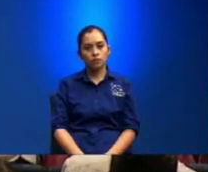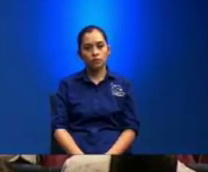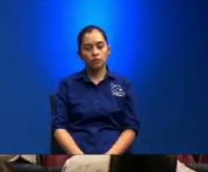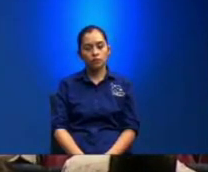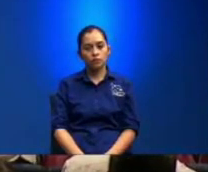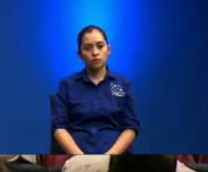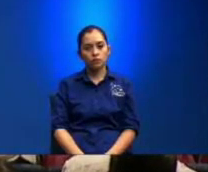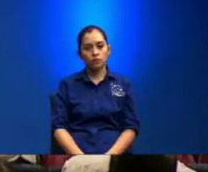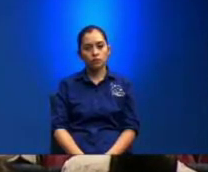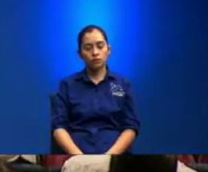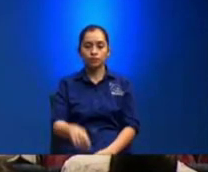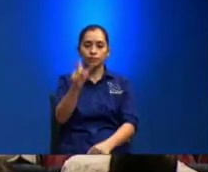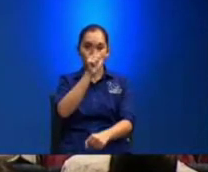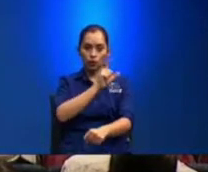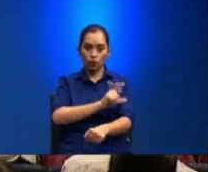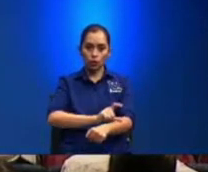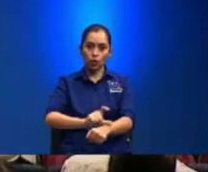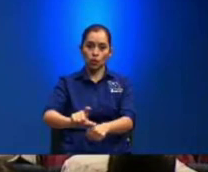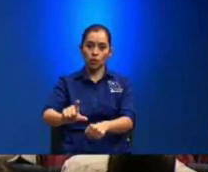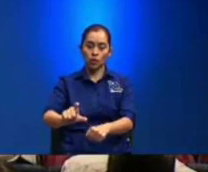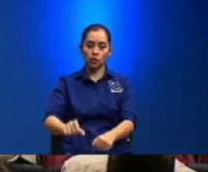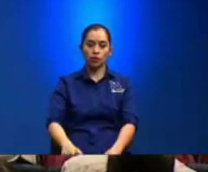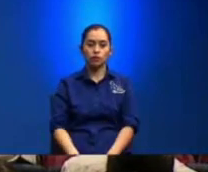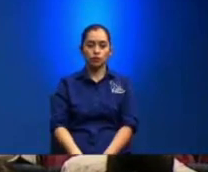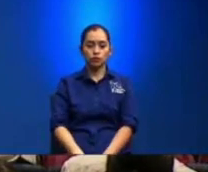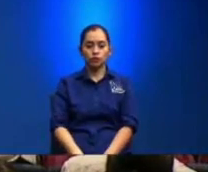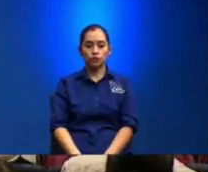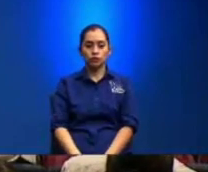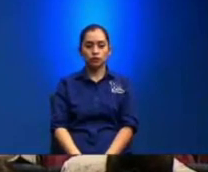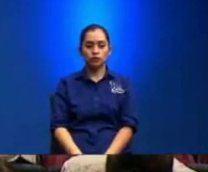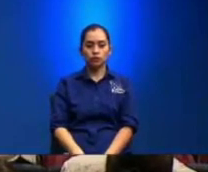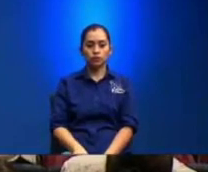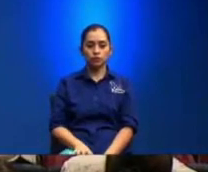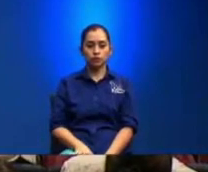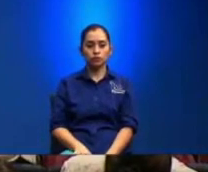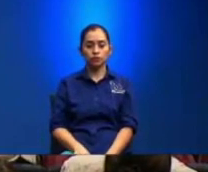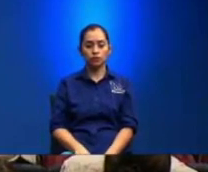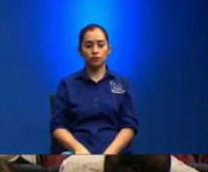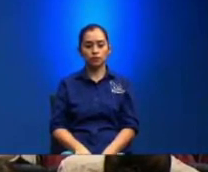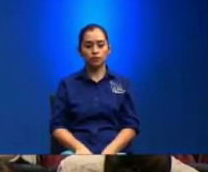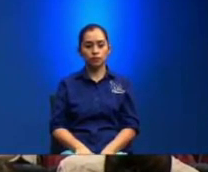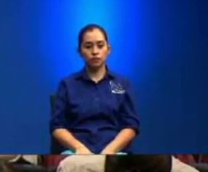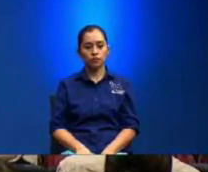bueno mejor si digamos porque no quiero que usted se haya enojado